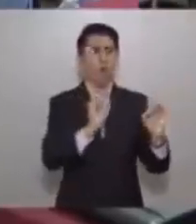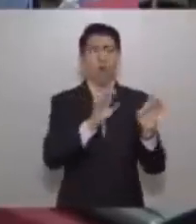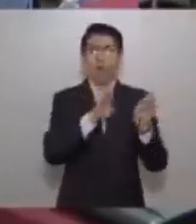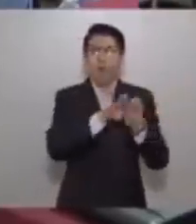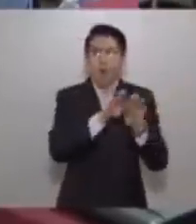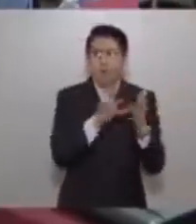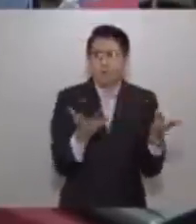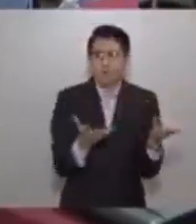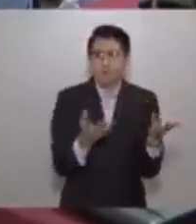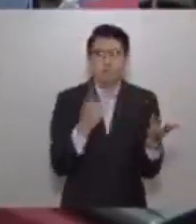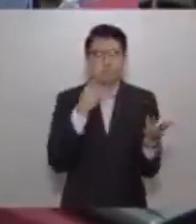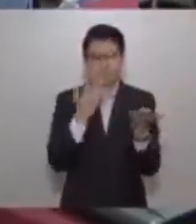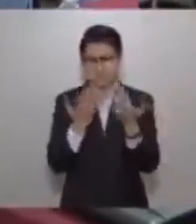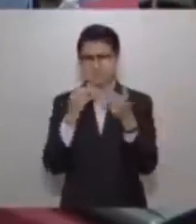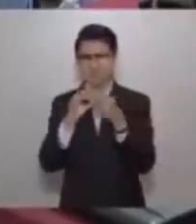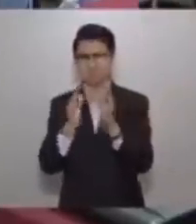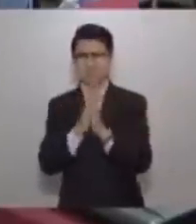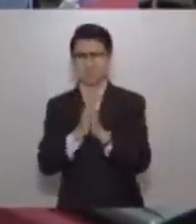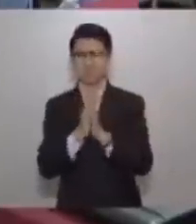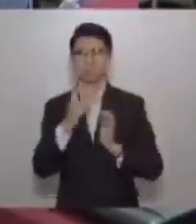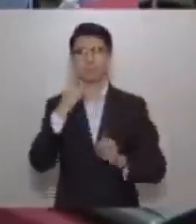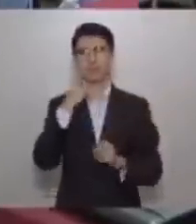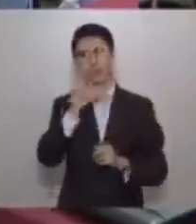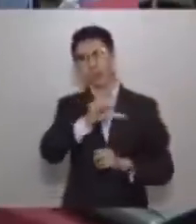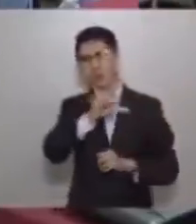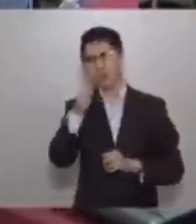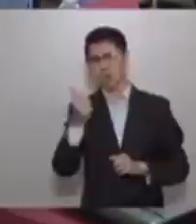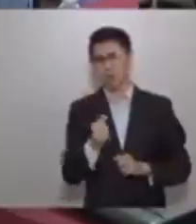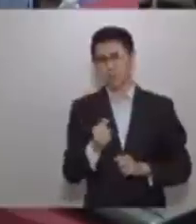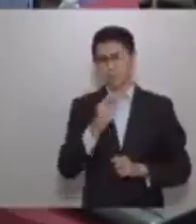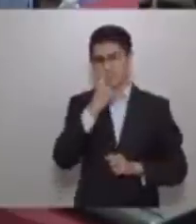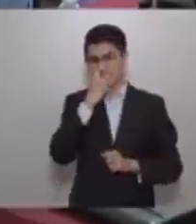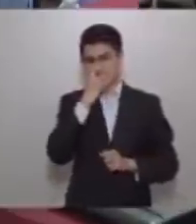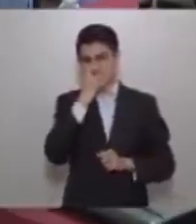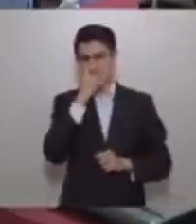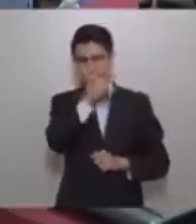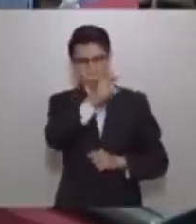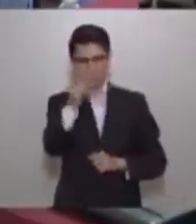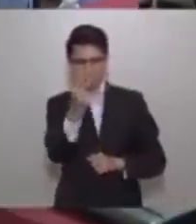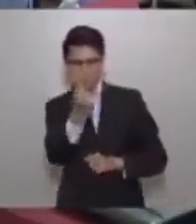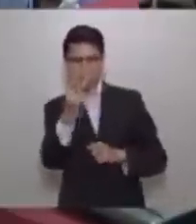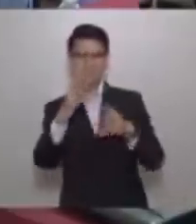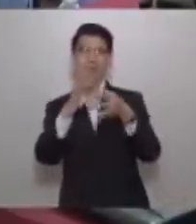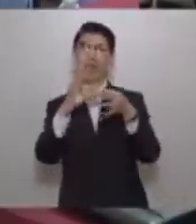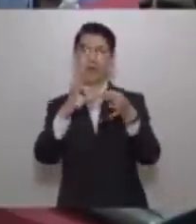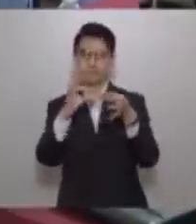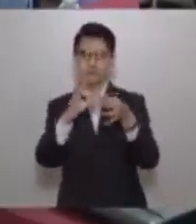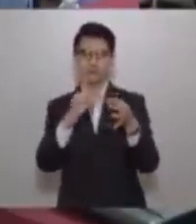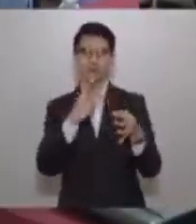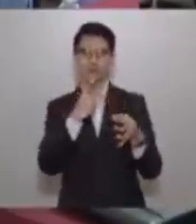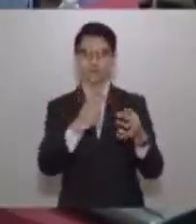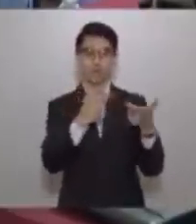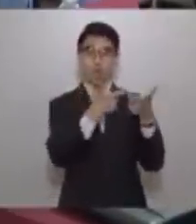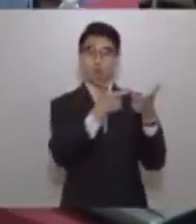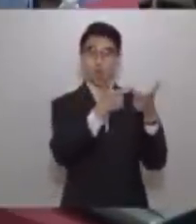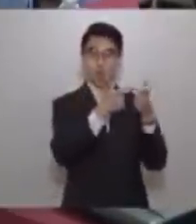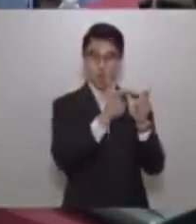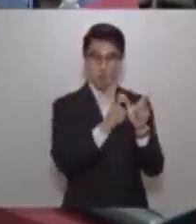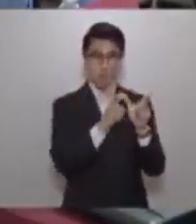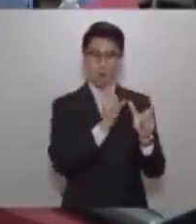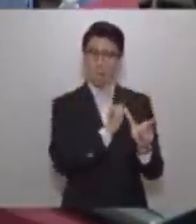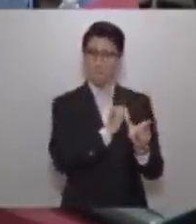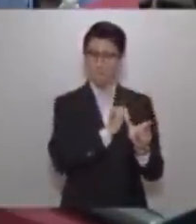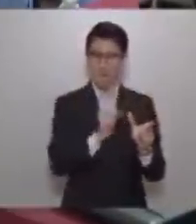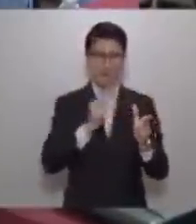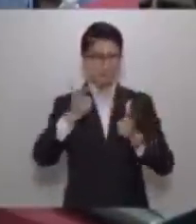grupos criminales, pero con presencia aquí en Ensenada, o son grupos delincuenciales que operan